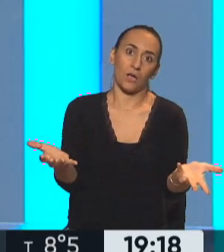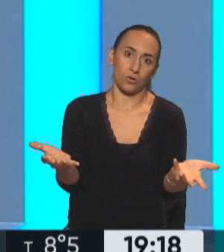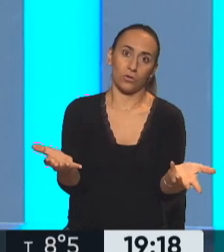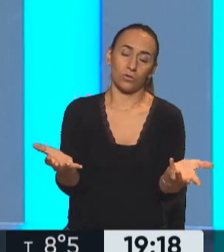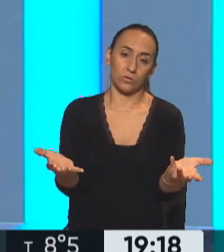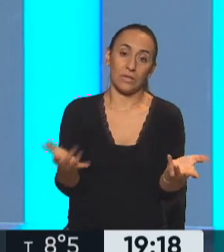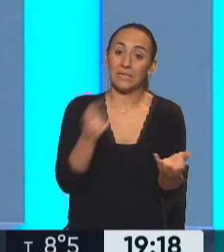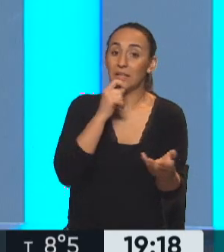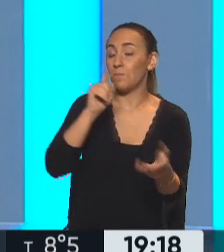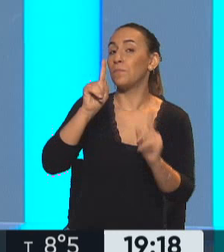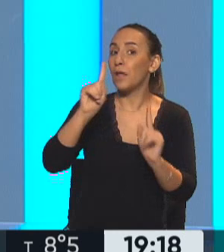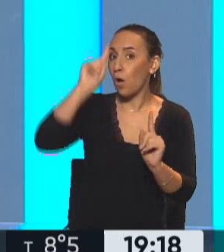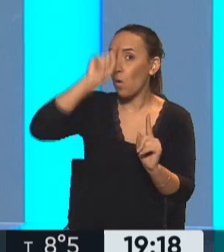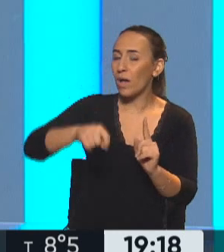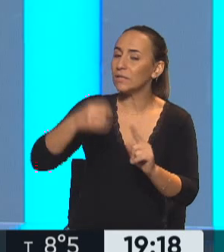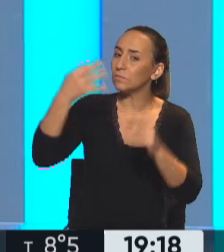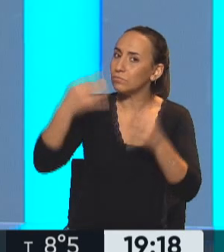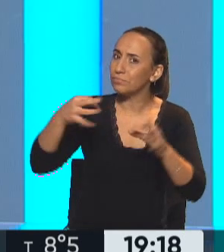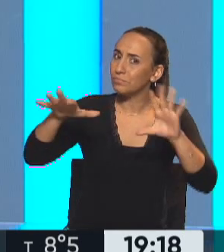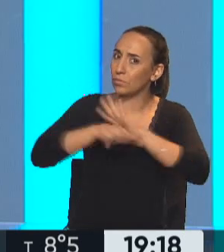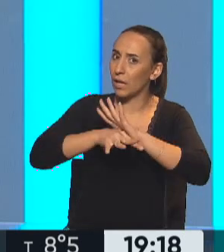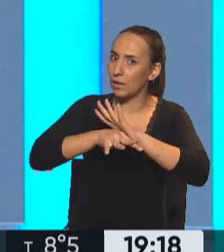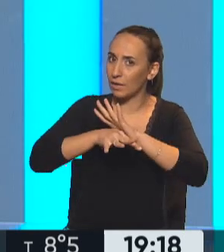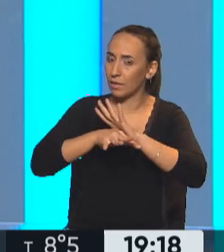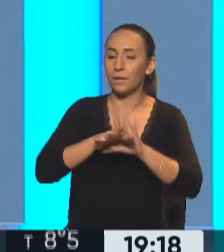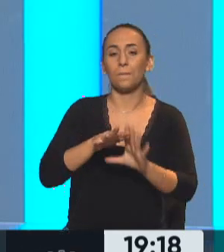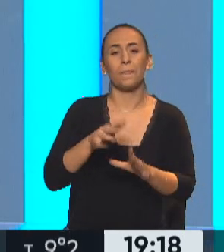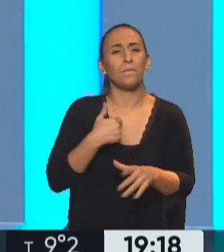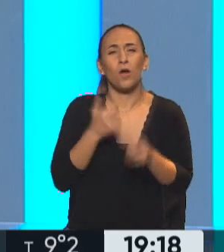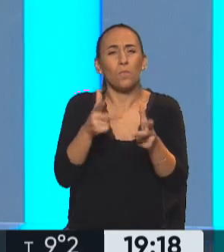jueces, óptimo. Pero, mira. ¿por qué digo esto?